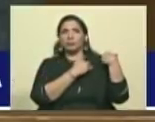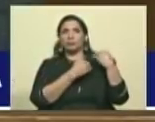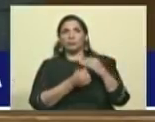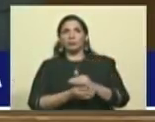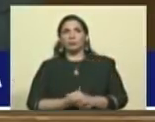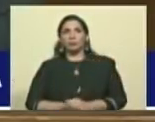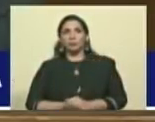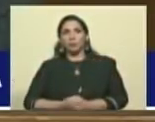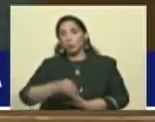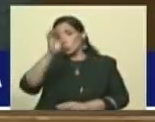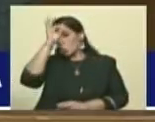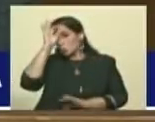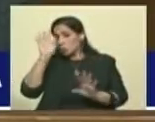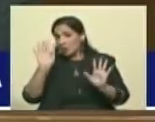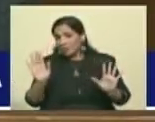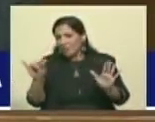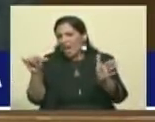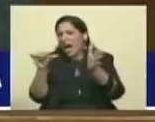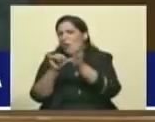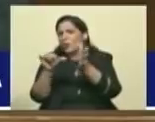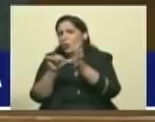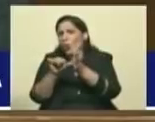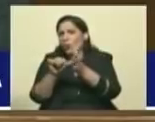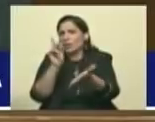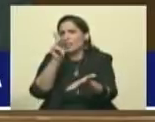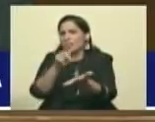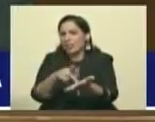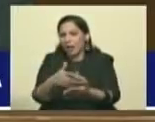Yo no sé hasta dónde va a llegar la oposición, no hasta dónde quiere llegar.